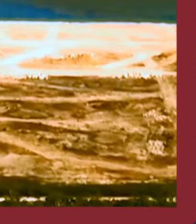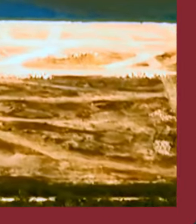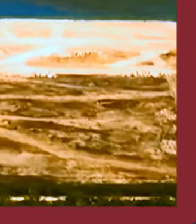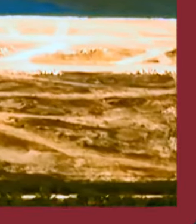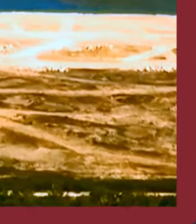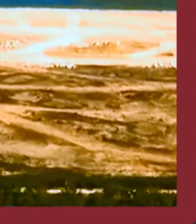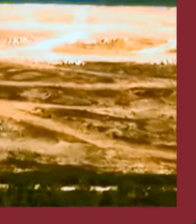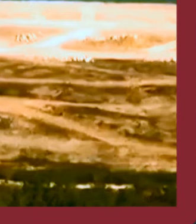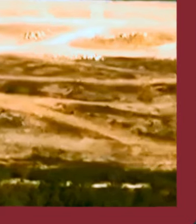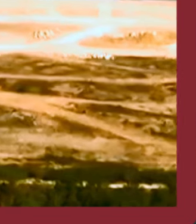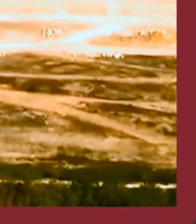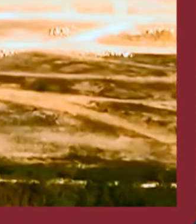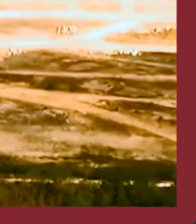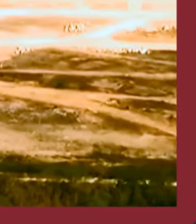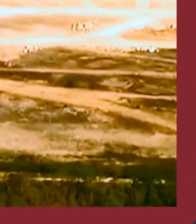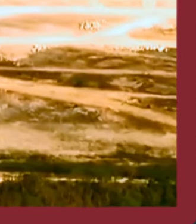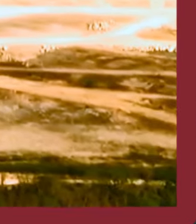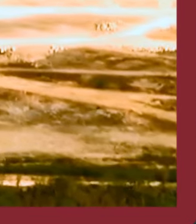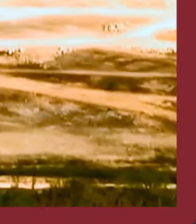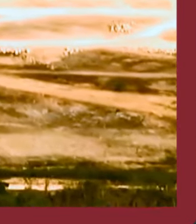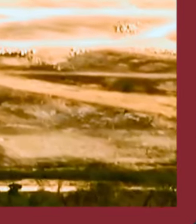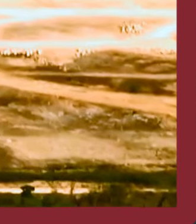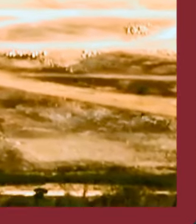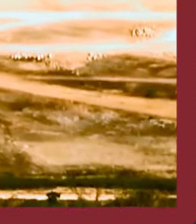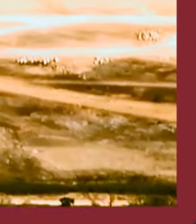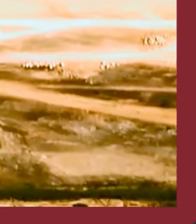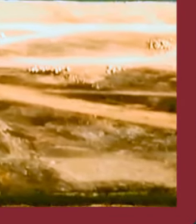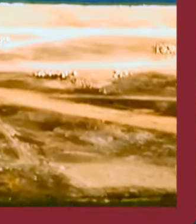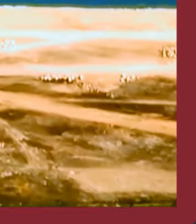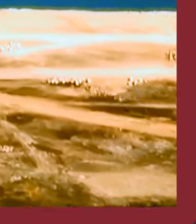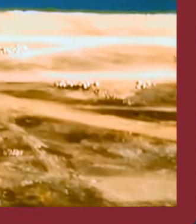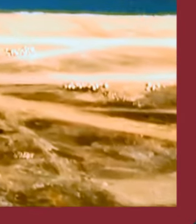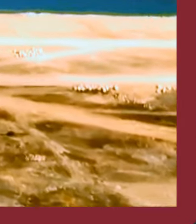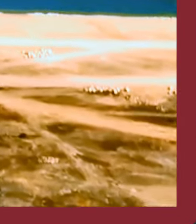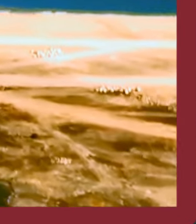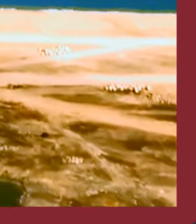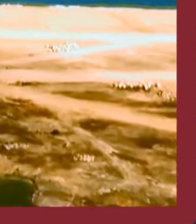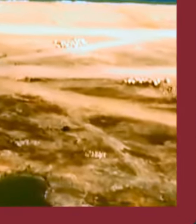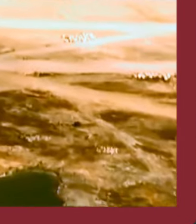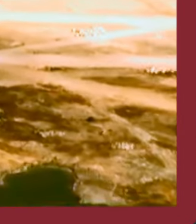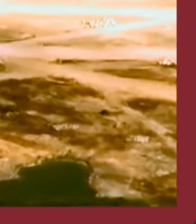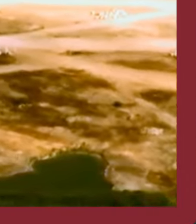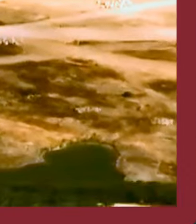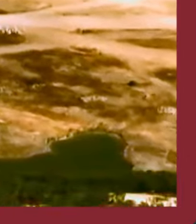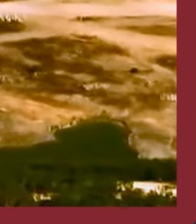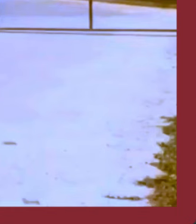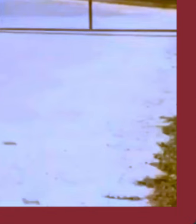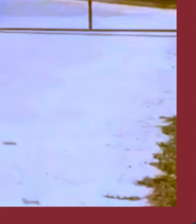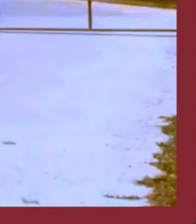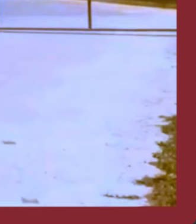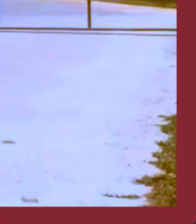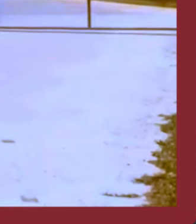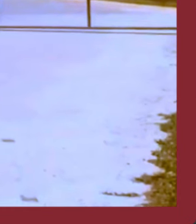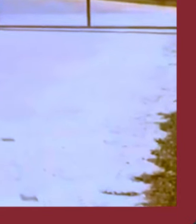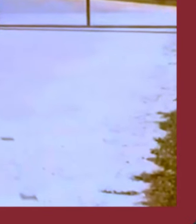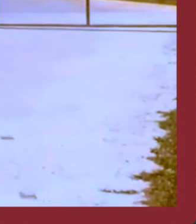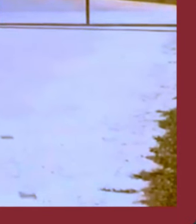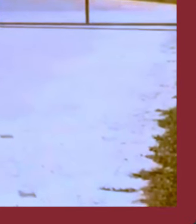autorizó, el 30 de noviembre de 2000, la explotación de roca caliza debajo del manto freático en los mismos